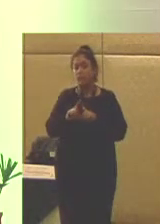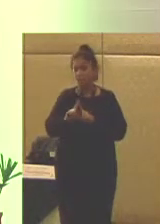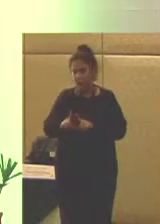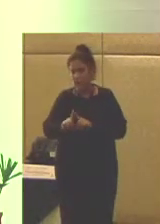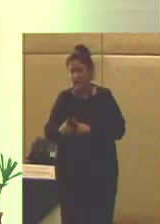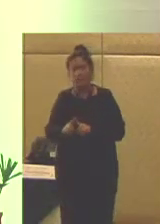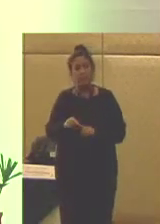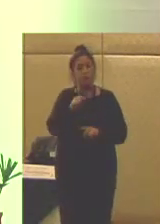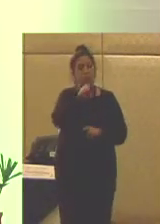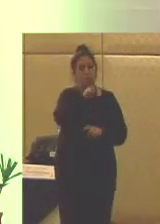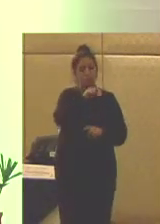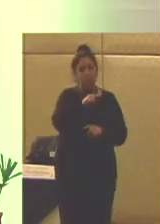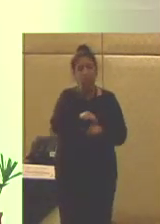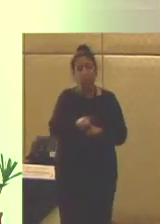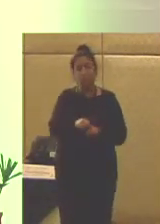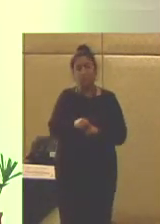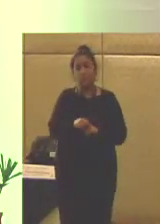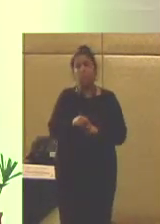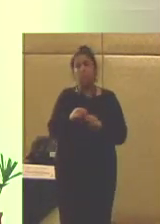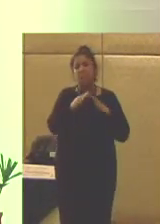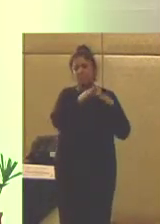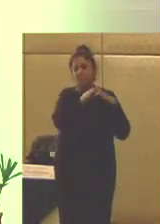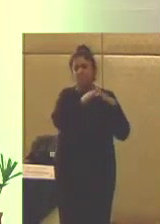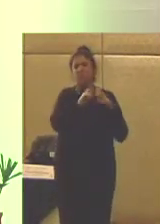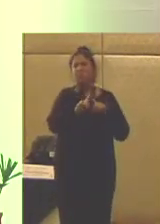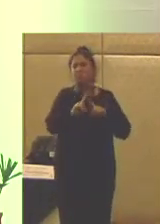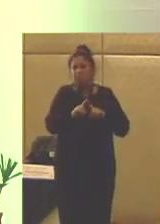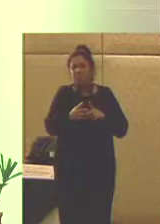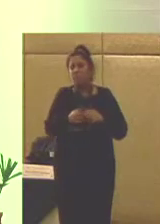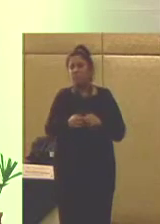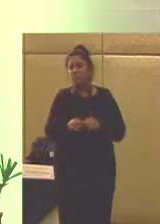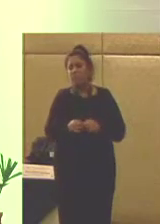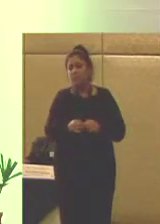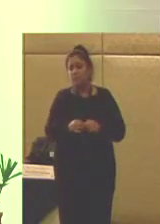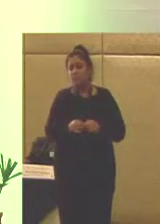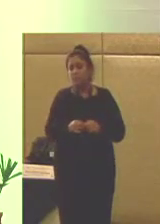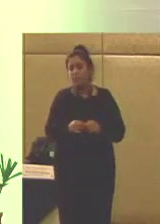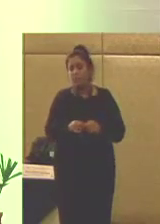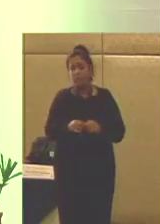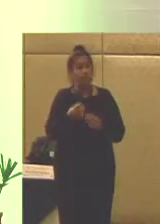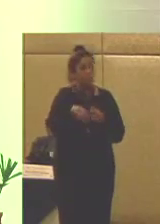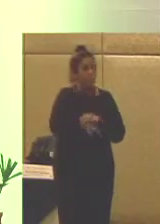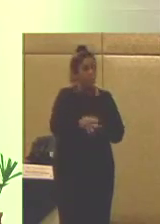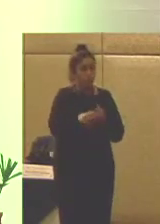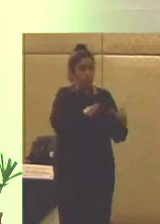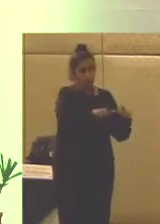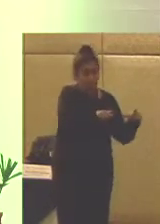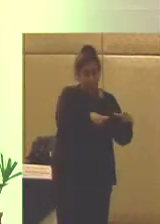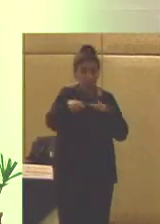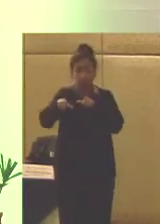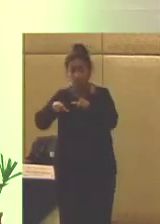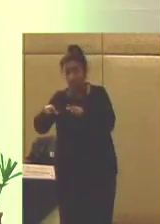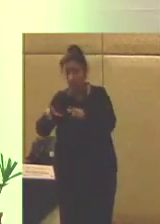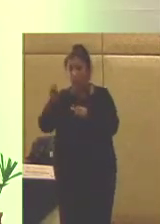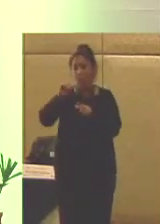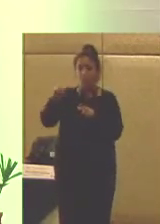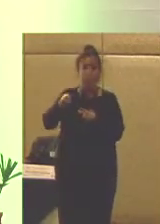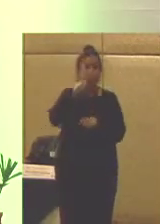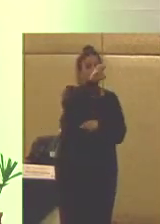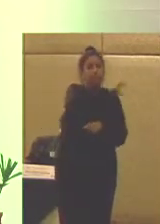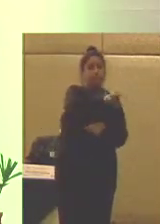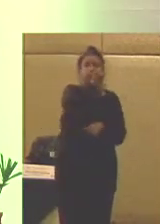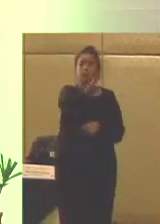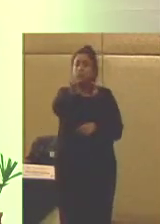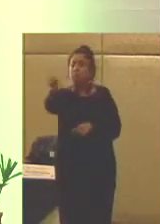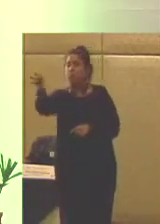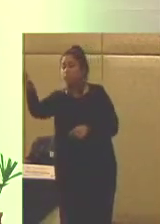en términos de su infraestructura que resulte dañada, pero también para las instancias locales en términos de la misma infraestructura